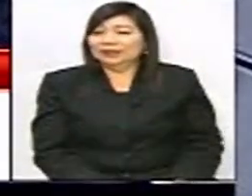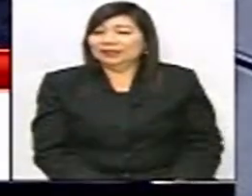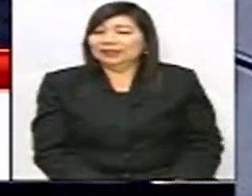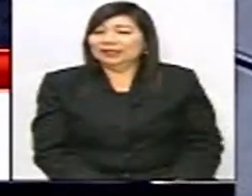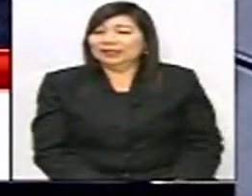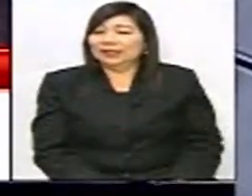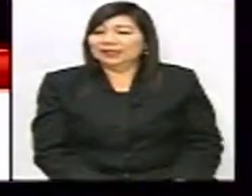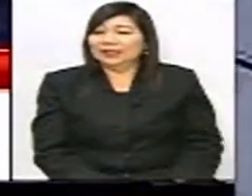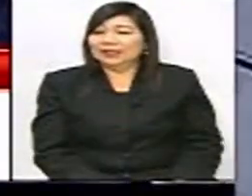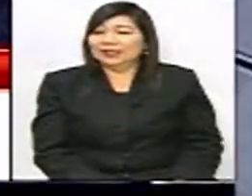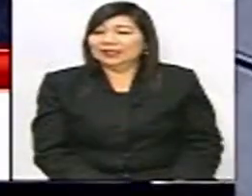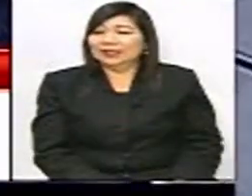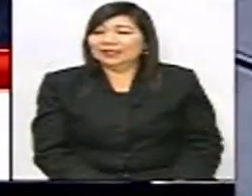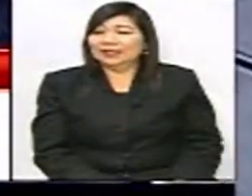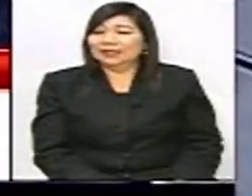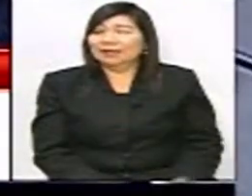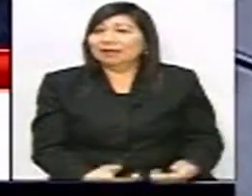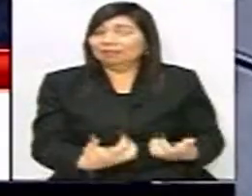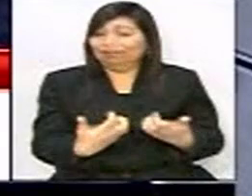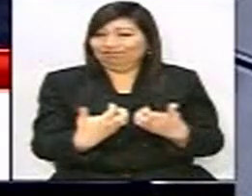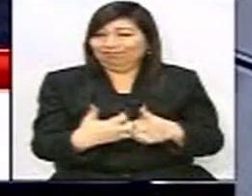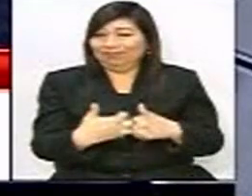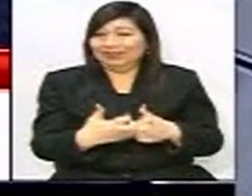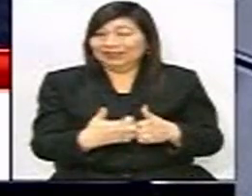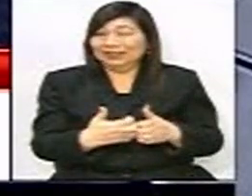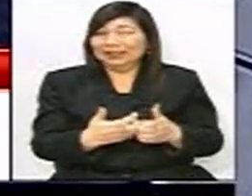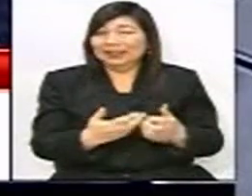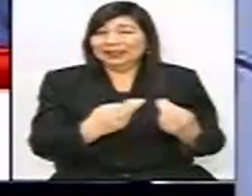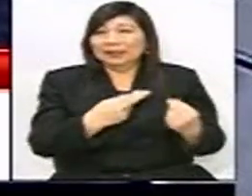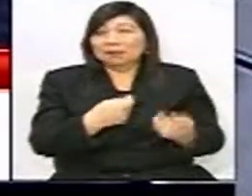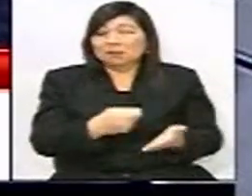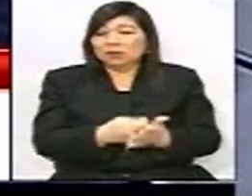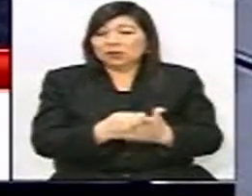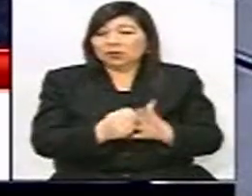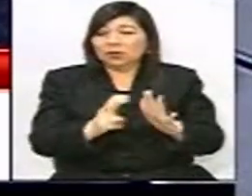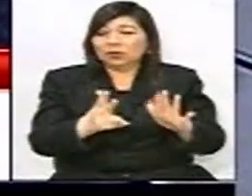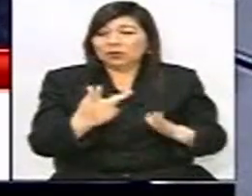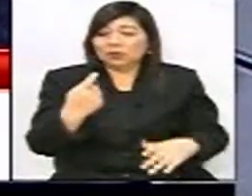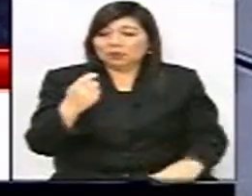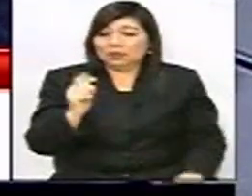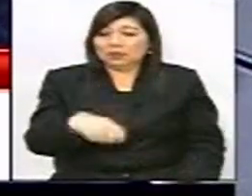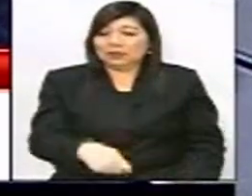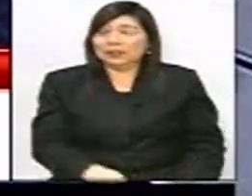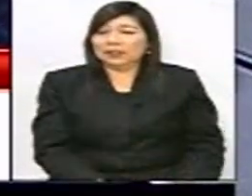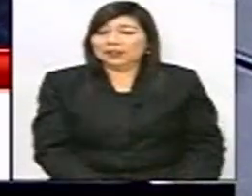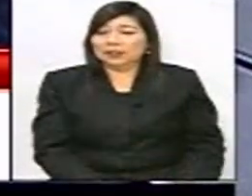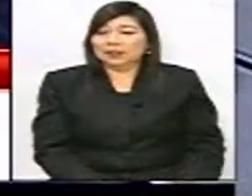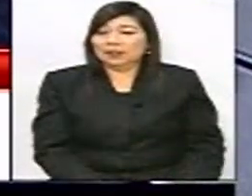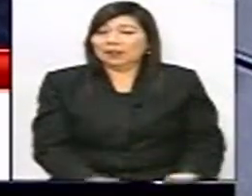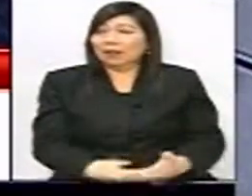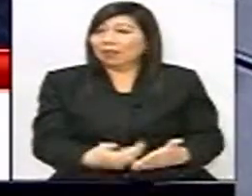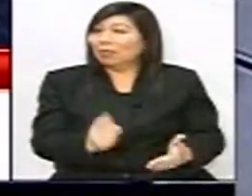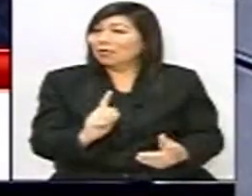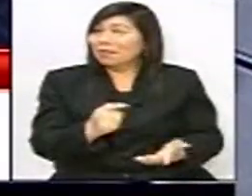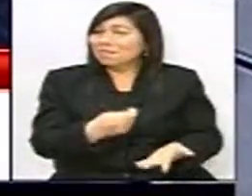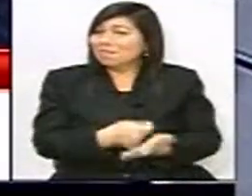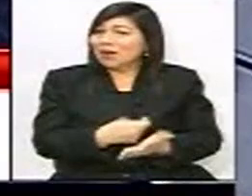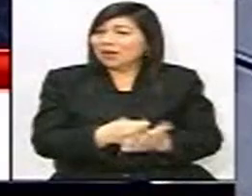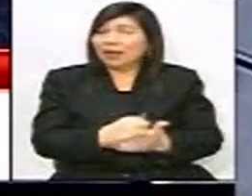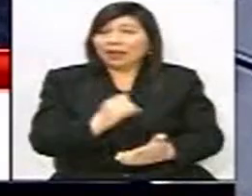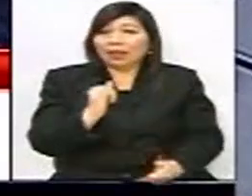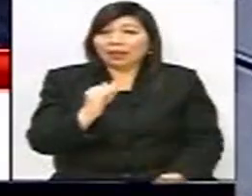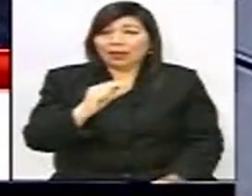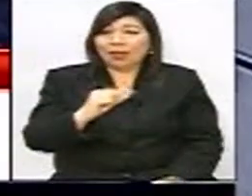a la empresa. La empresa tiene que pagar 18%, que antes no se pagaba, del